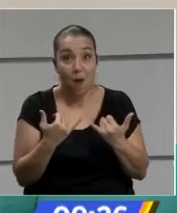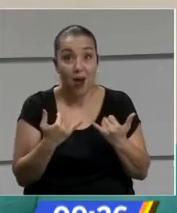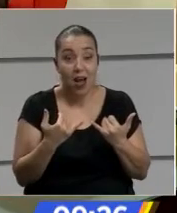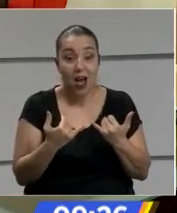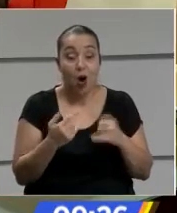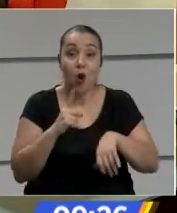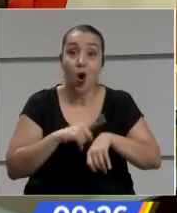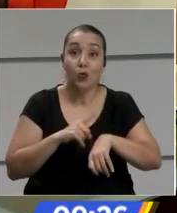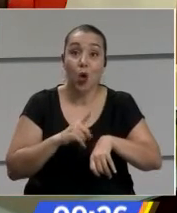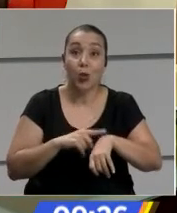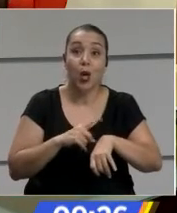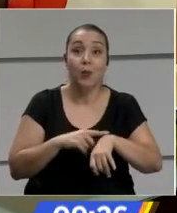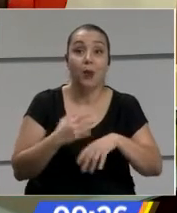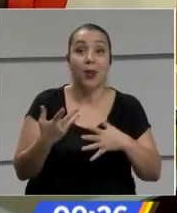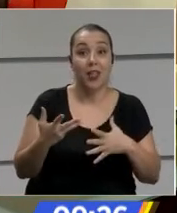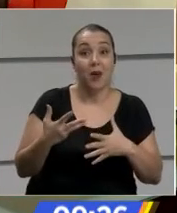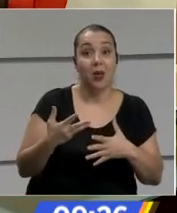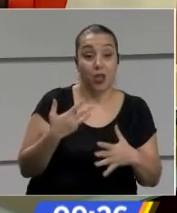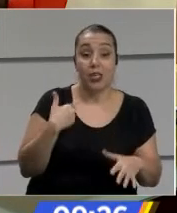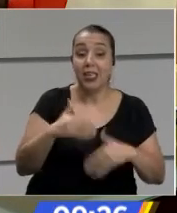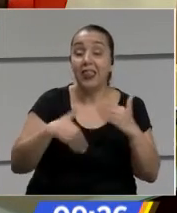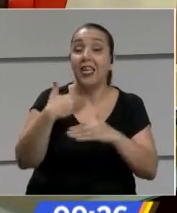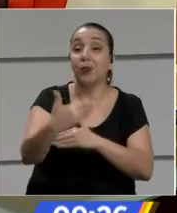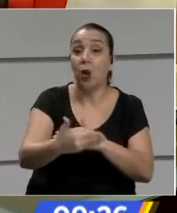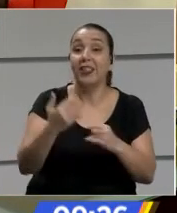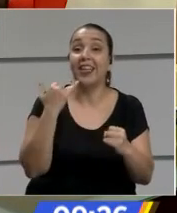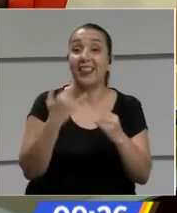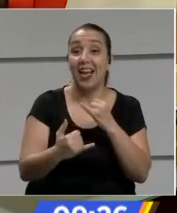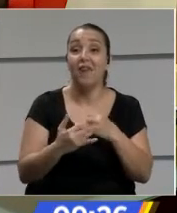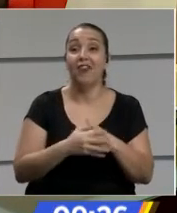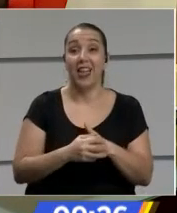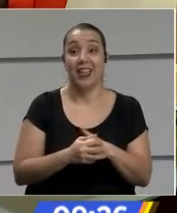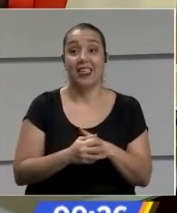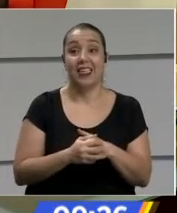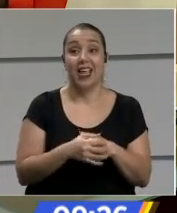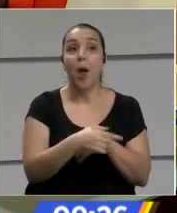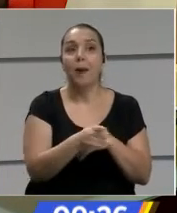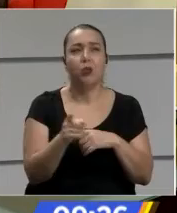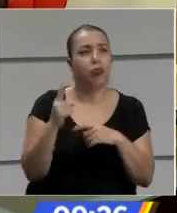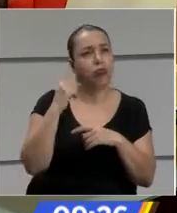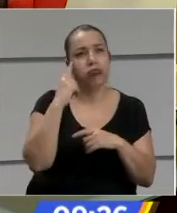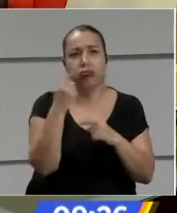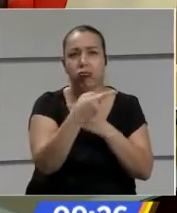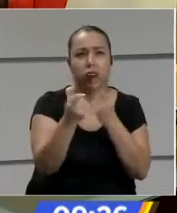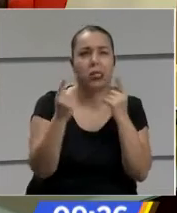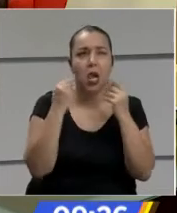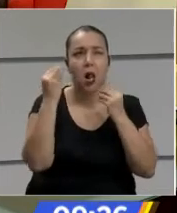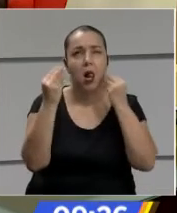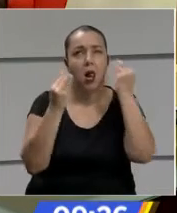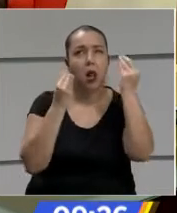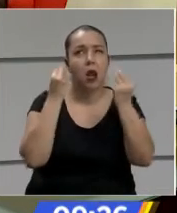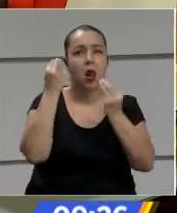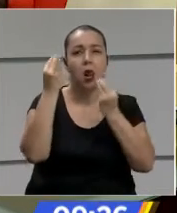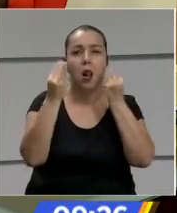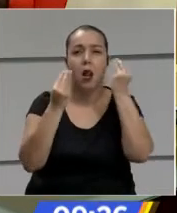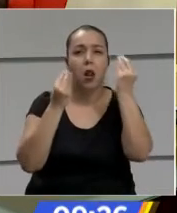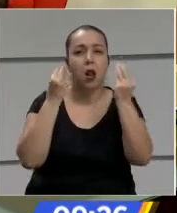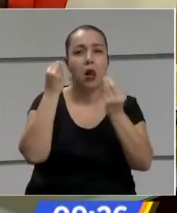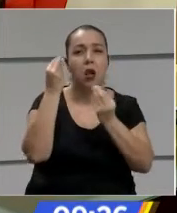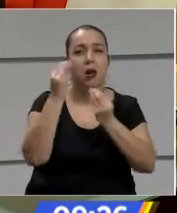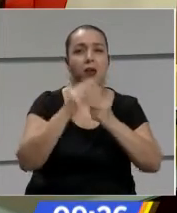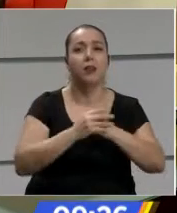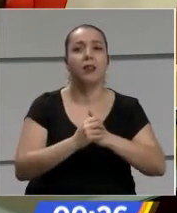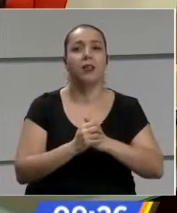una cápsula. Tenemos y luego una, venimos con el final. ¿Qué le parece? Tenemos una cápsula. Muy bien. Okay, para que la gente piense, para que empiecen a saber pero, cuál pero es el final. Pero